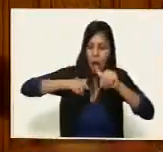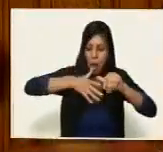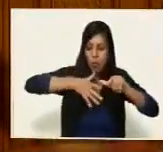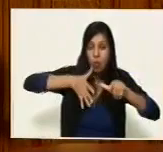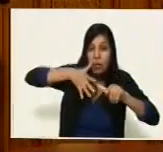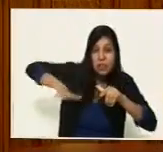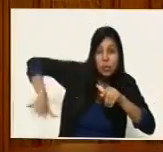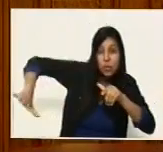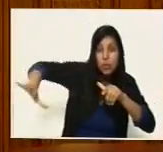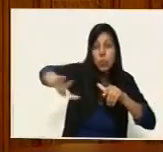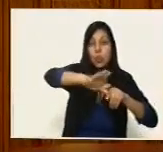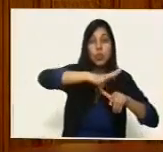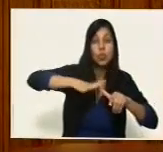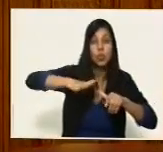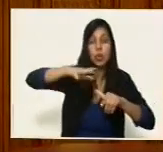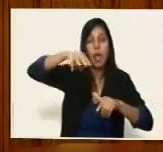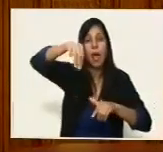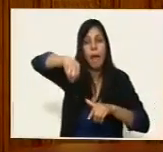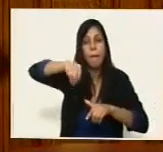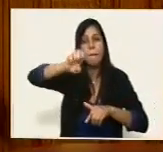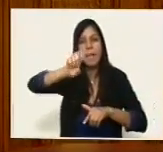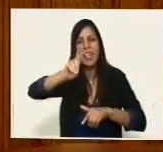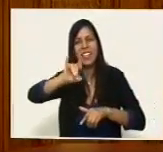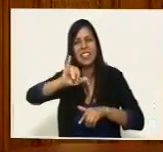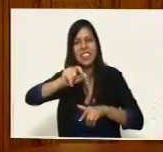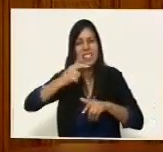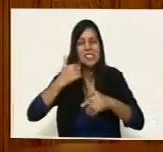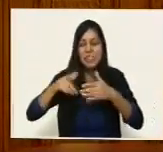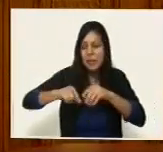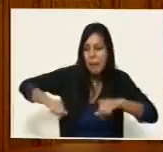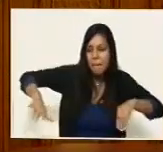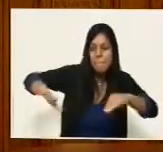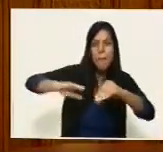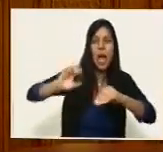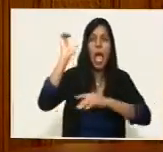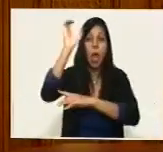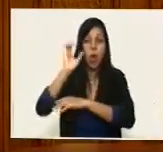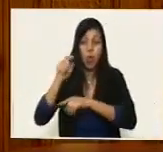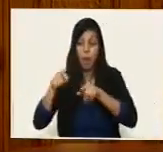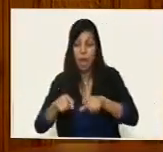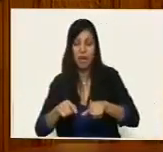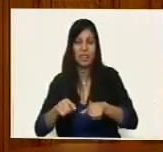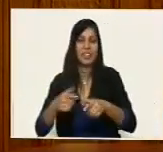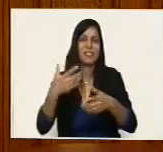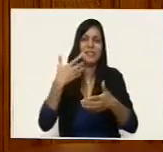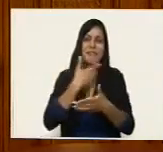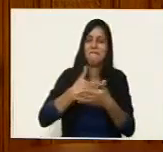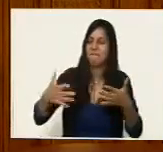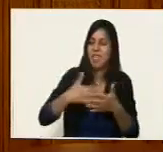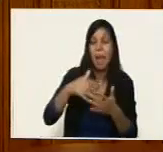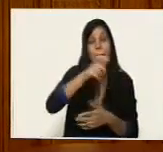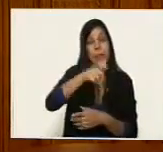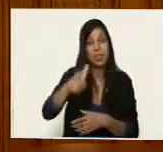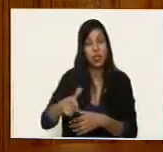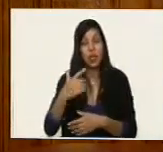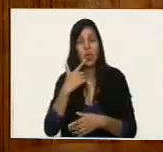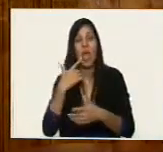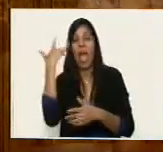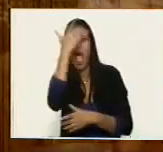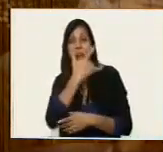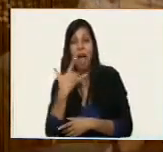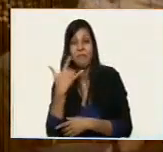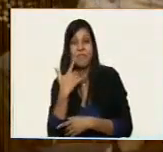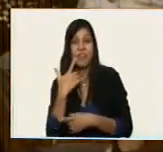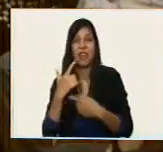Allí se ahogan diariamente cientos y miles de personas de Libia, de Siria,